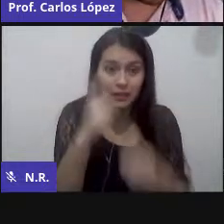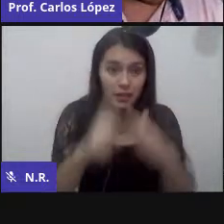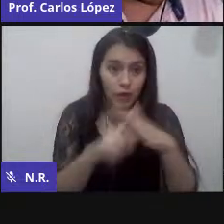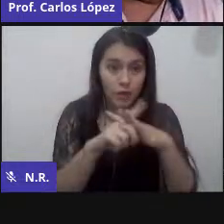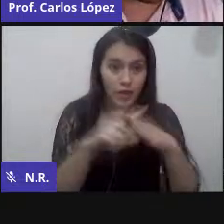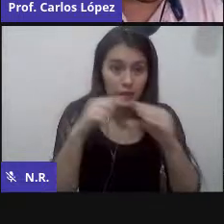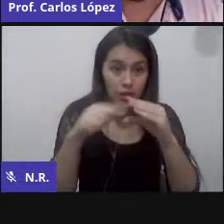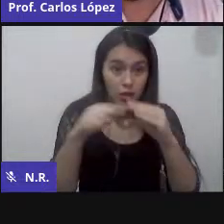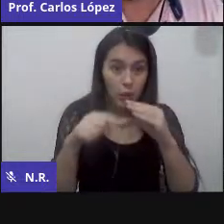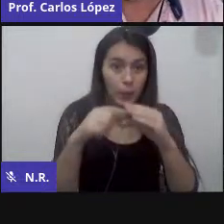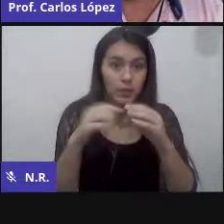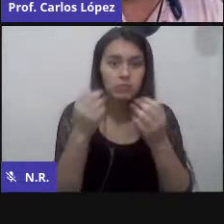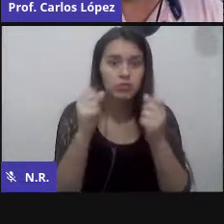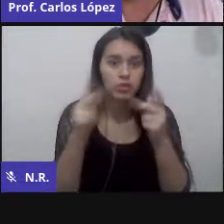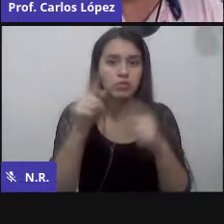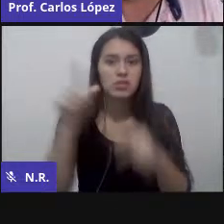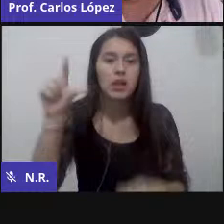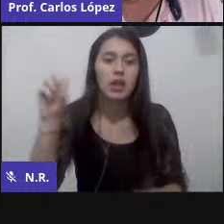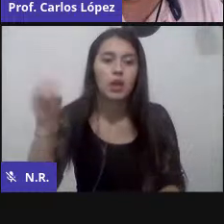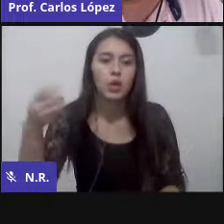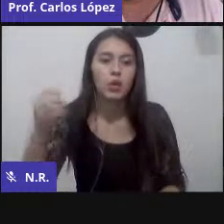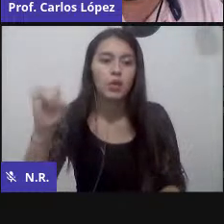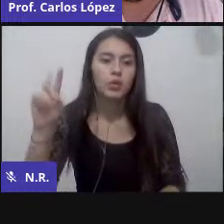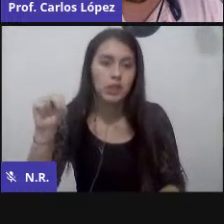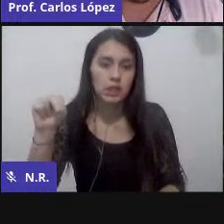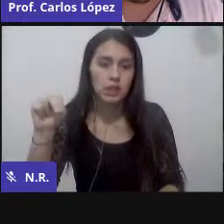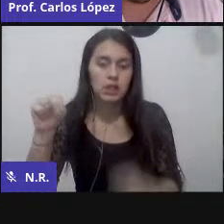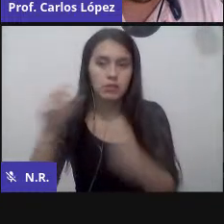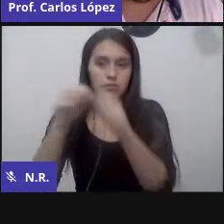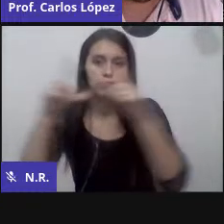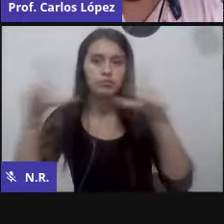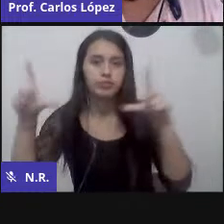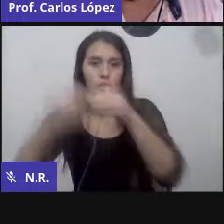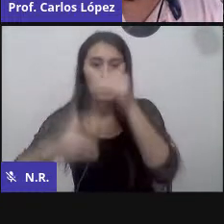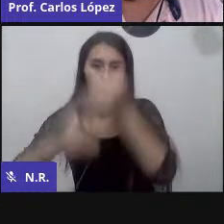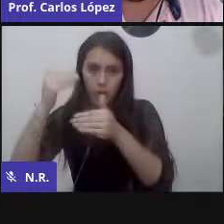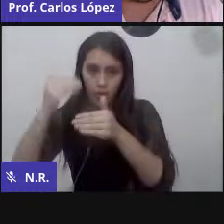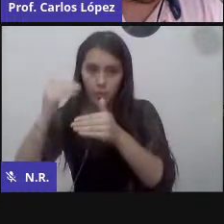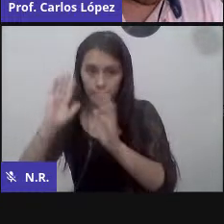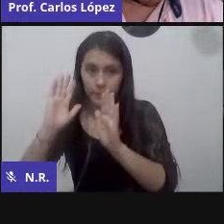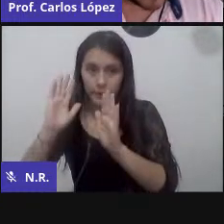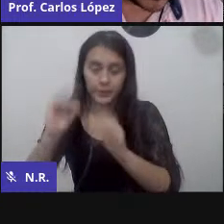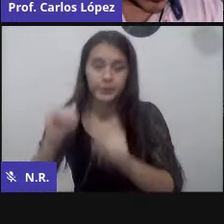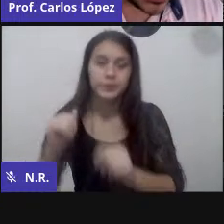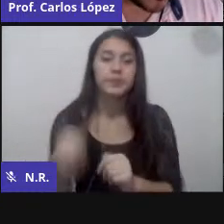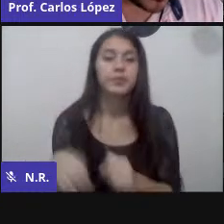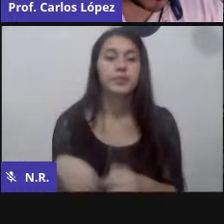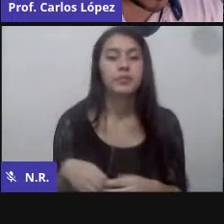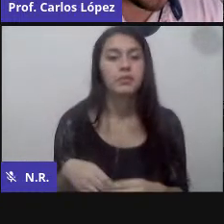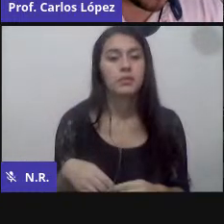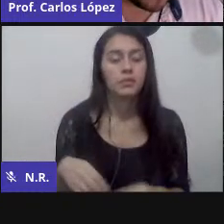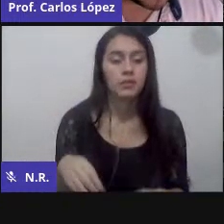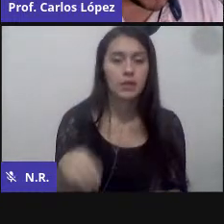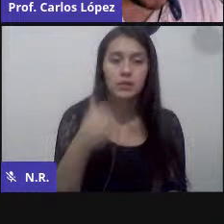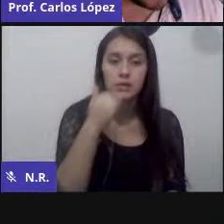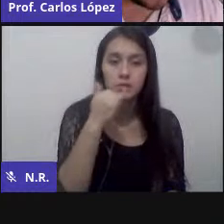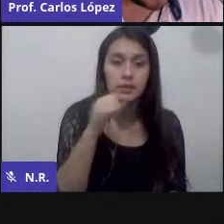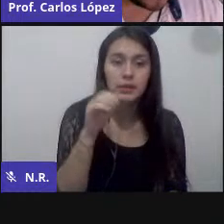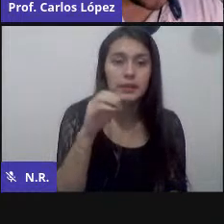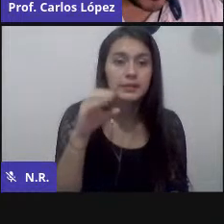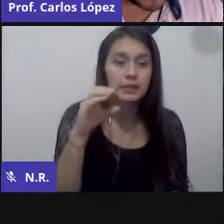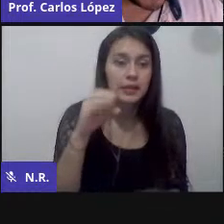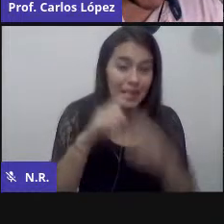registrar. Si ya tienen su cuenta creada, lo que van a hacer es darle clic en Login. Entonces, crear una cuenta, muy fácil,